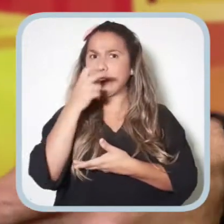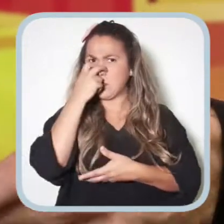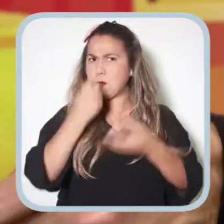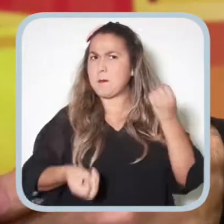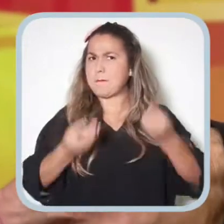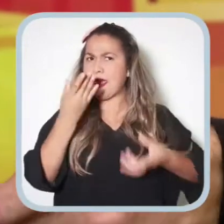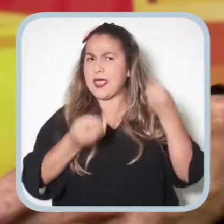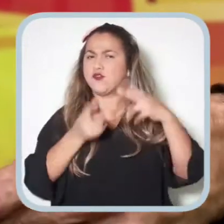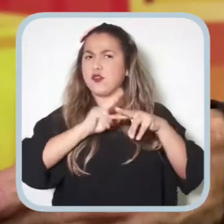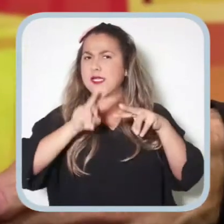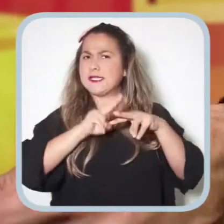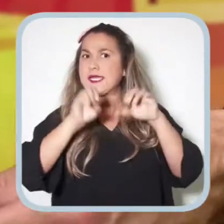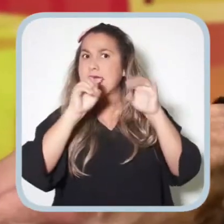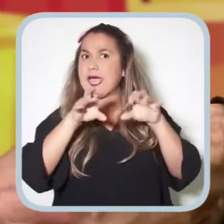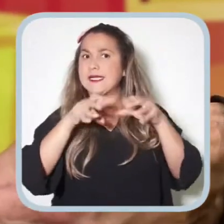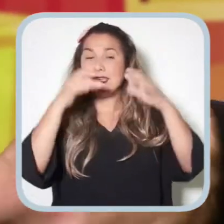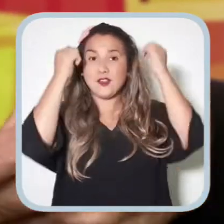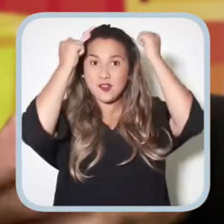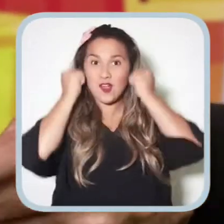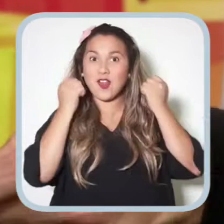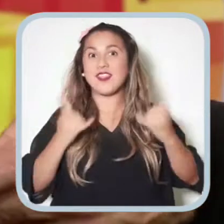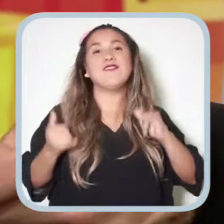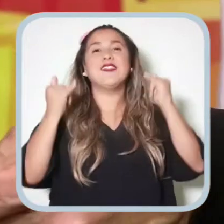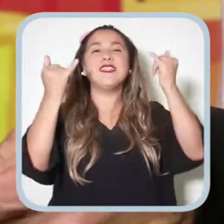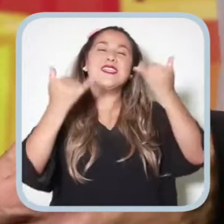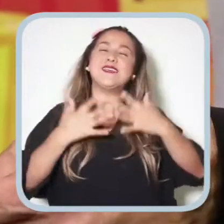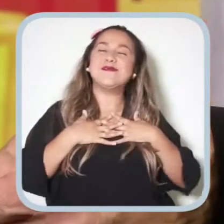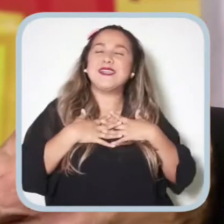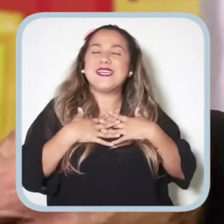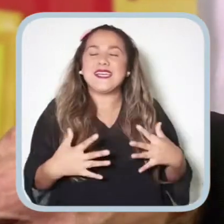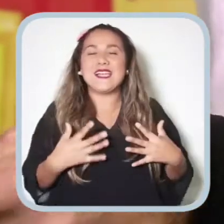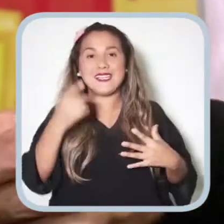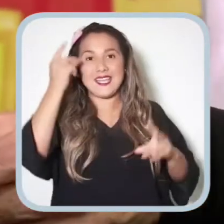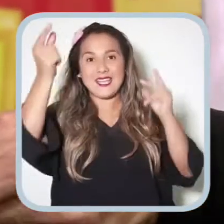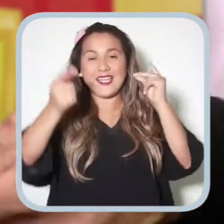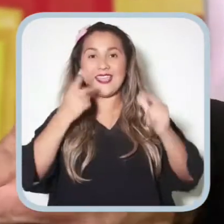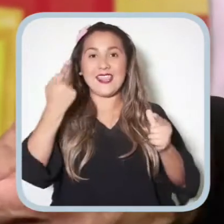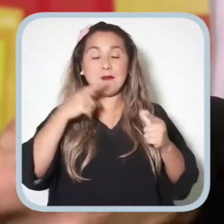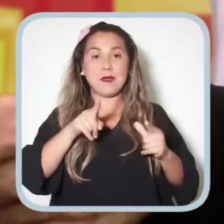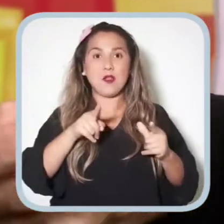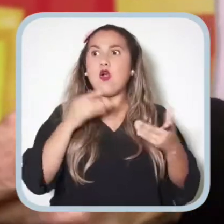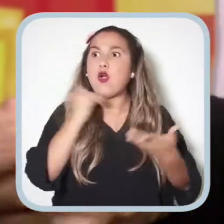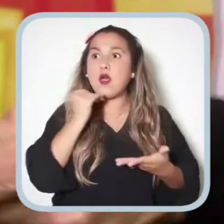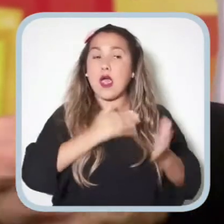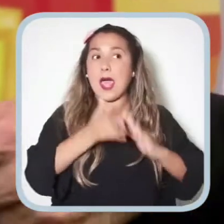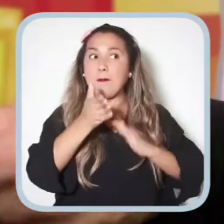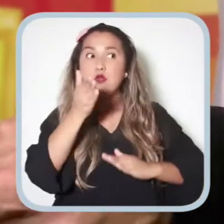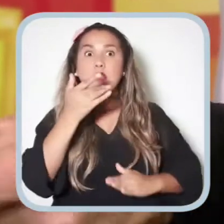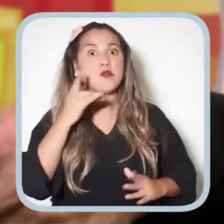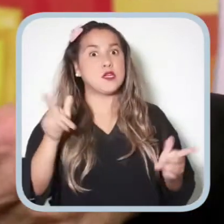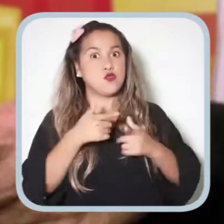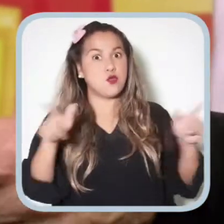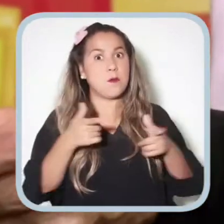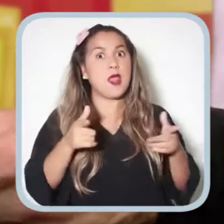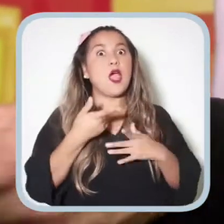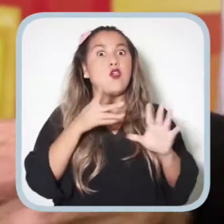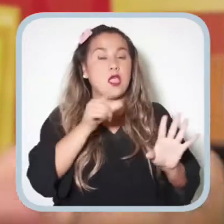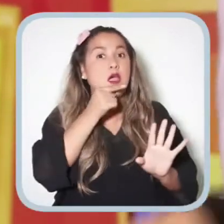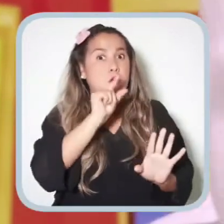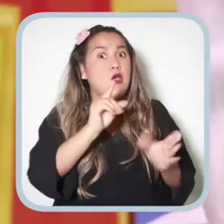enséñanos a fabricar el gorro divertido. ¡Me encanta la idea! Oye, pero apúrate, porque mi cumpleaños por Zoom está